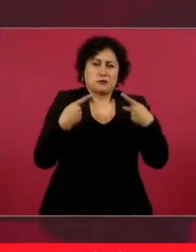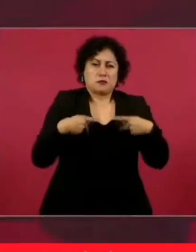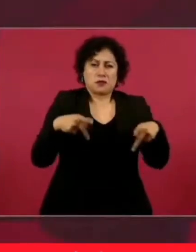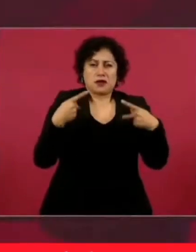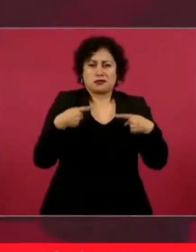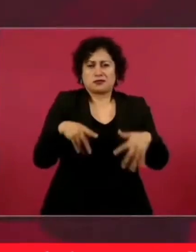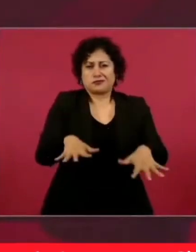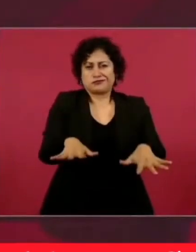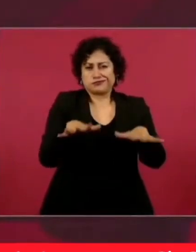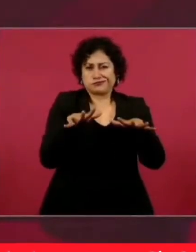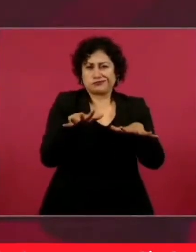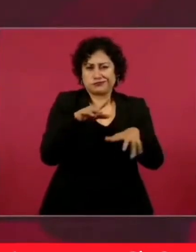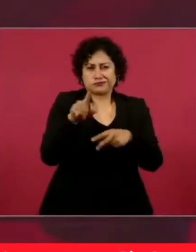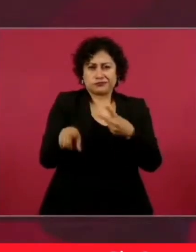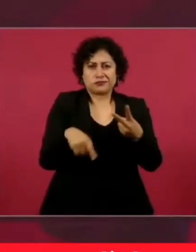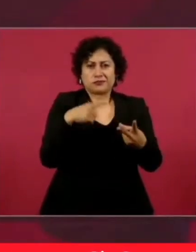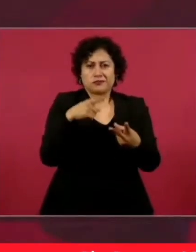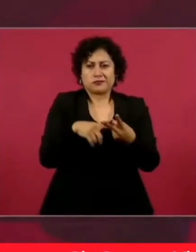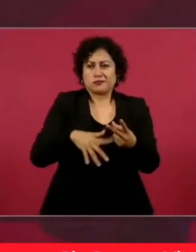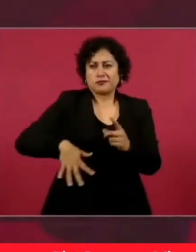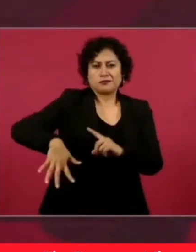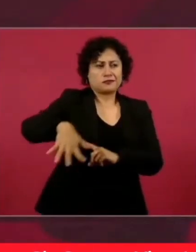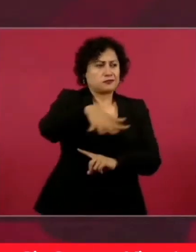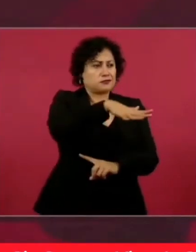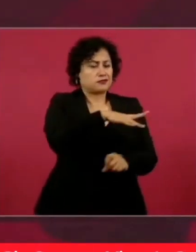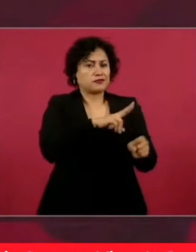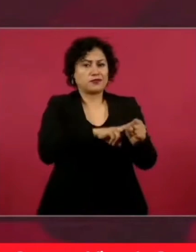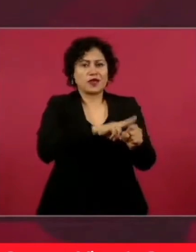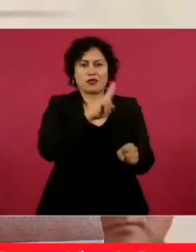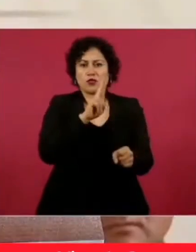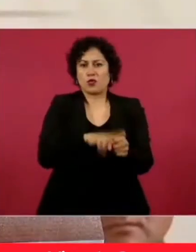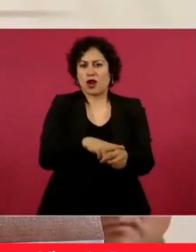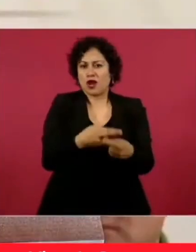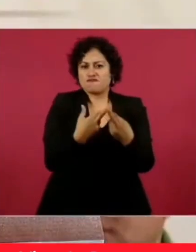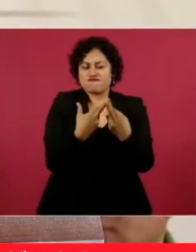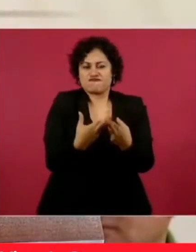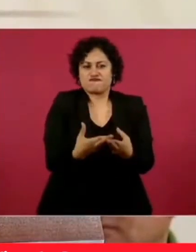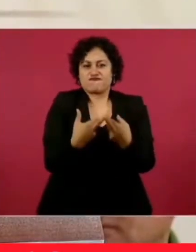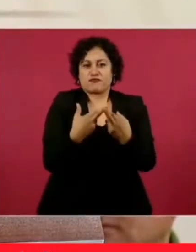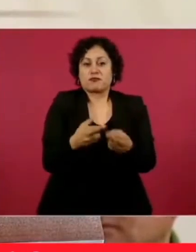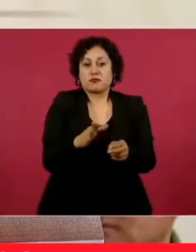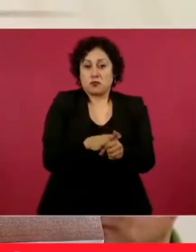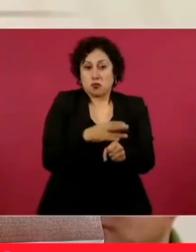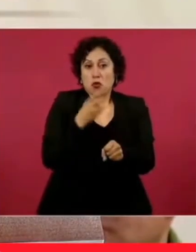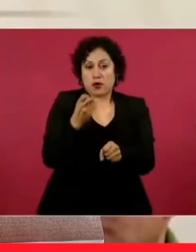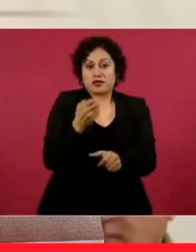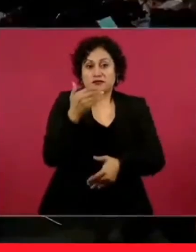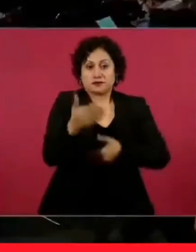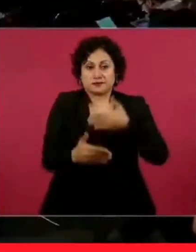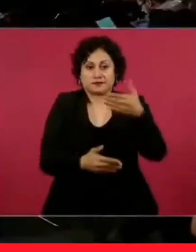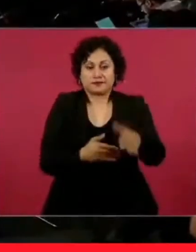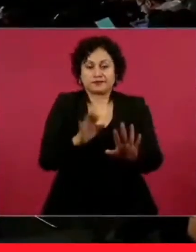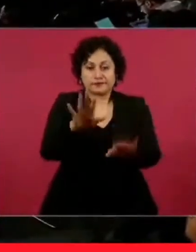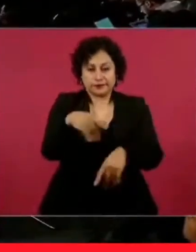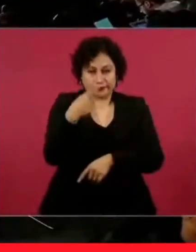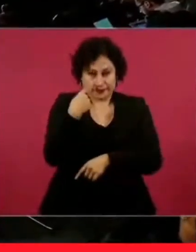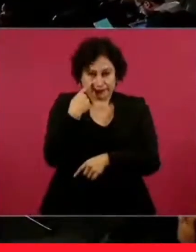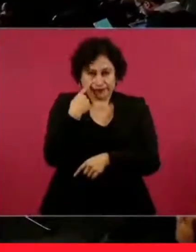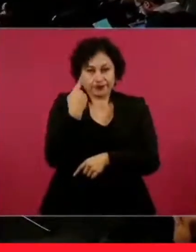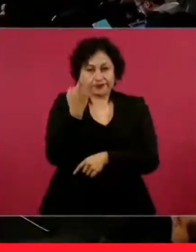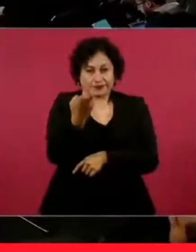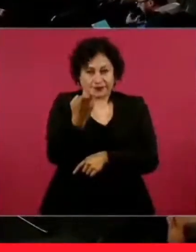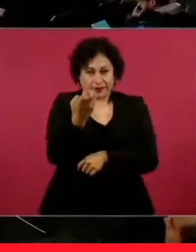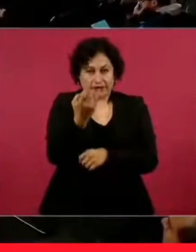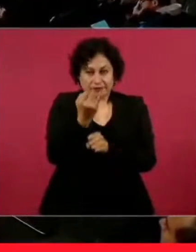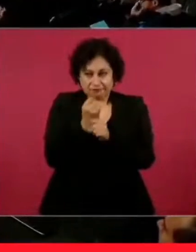muchos recursos naturales. Y por eso vamos avanzando. Miren los datos. Esto es